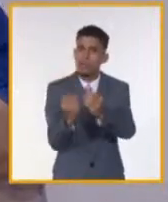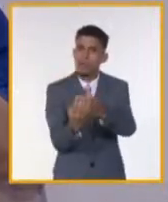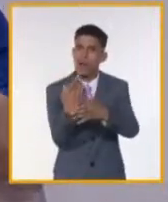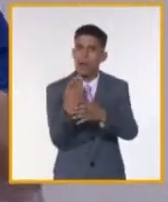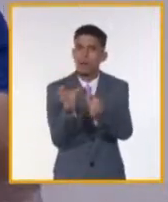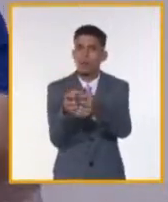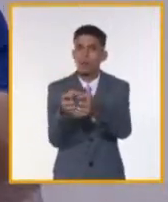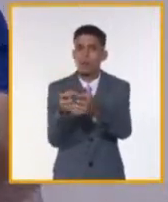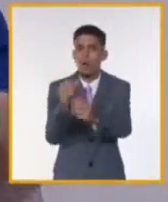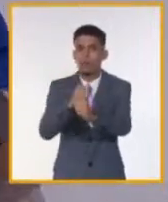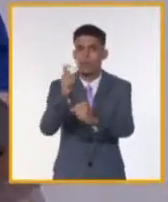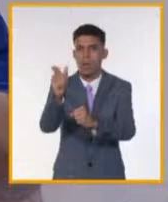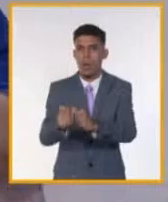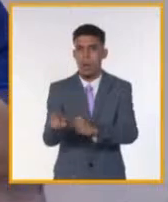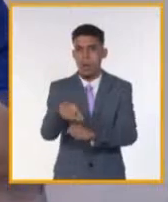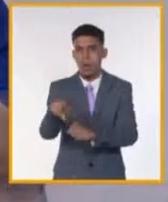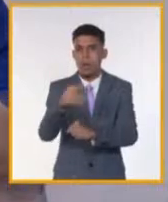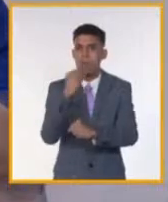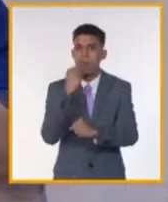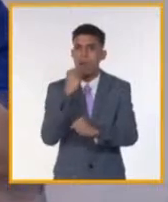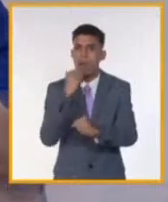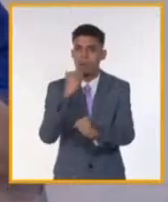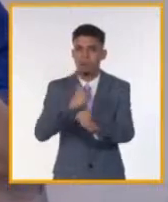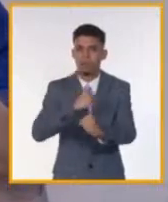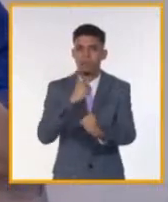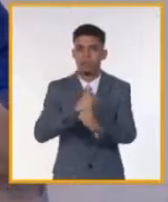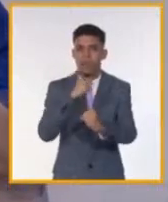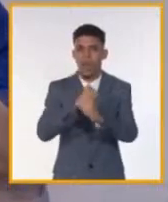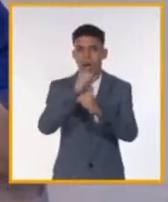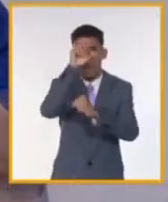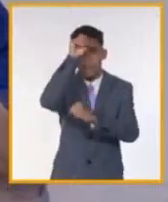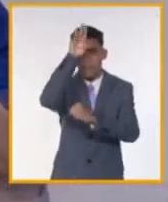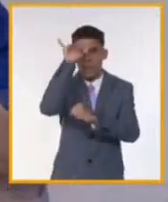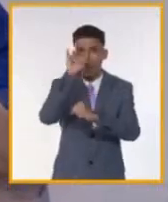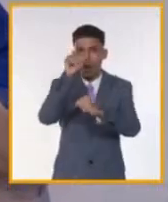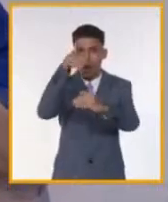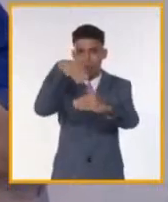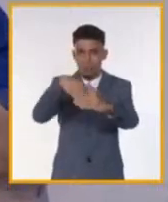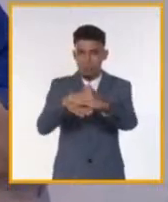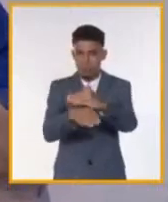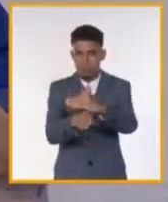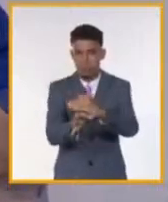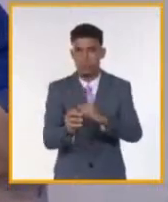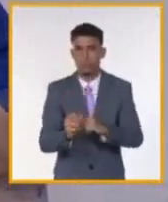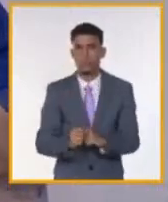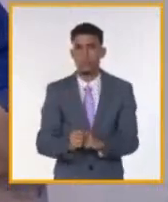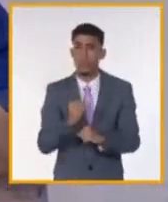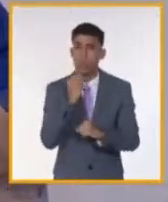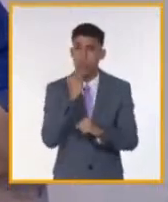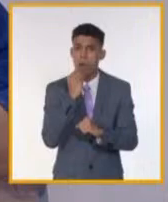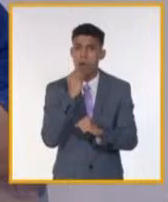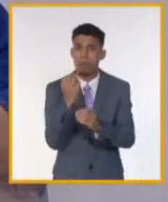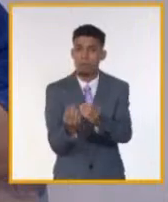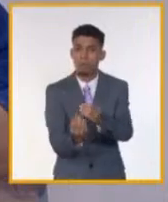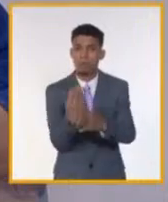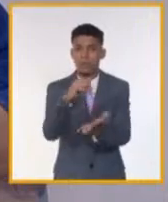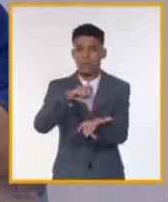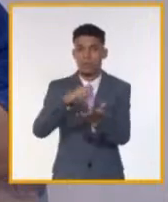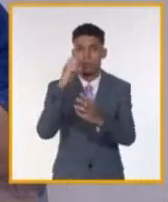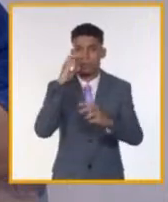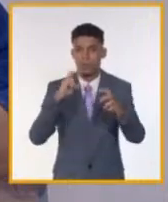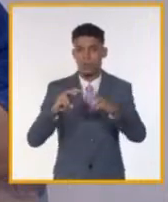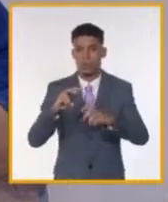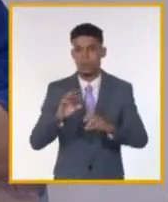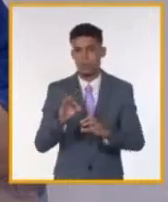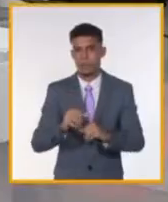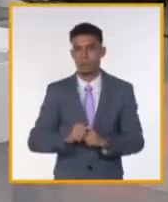para desarrollar la industria minera cubana, empieza a surgir esta idea de crear este centro de investigación. O sea, él lo